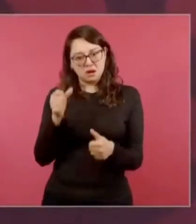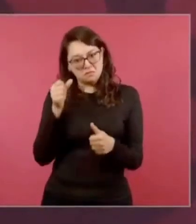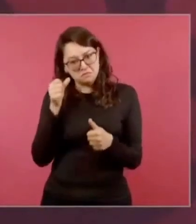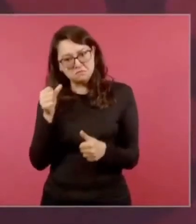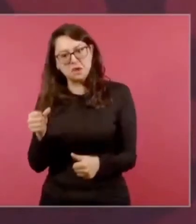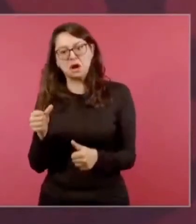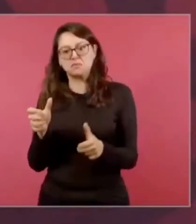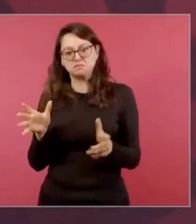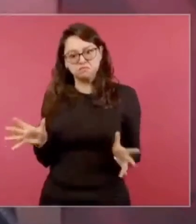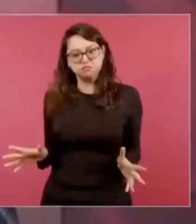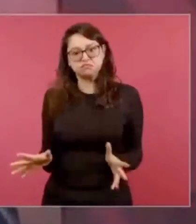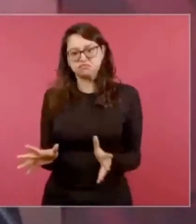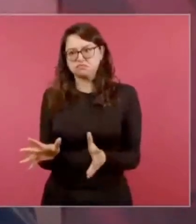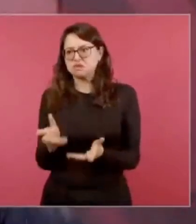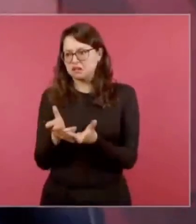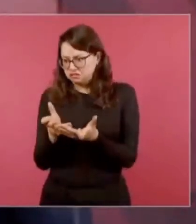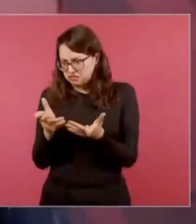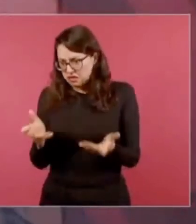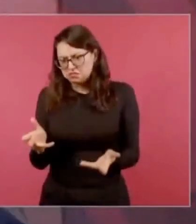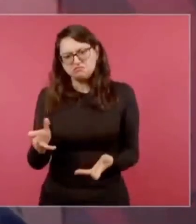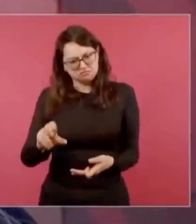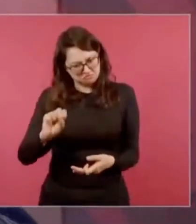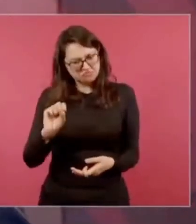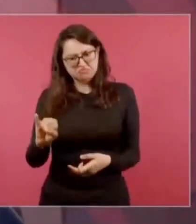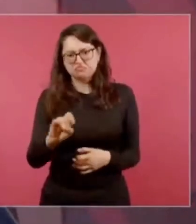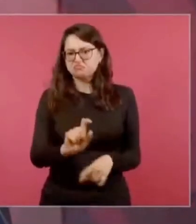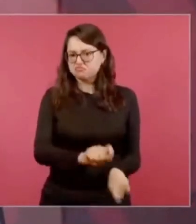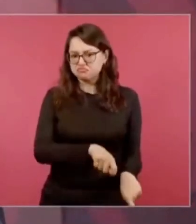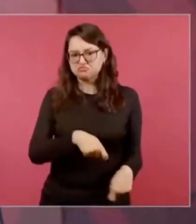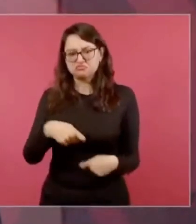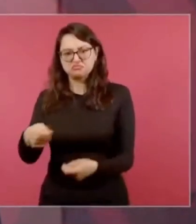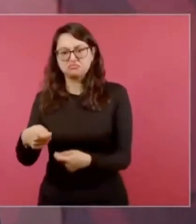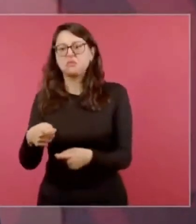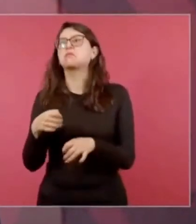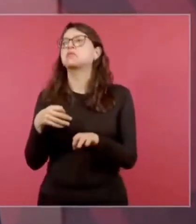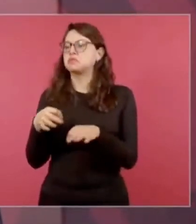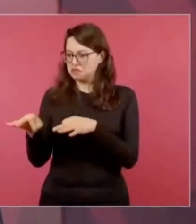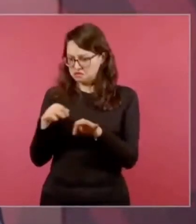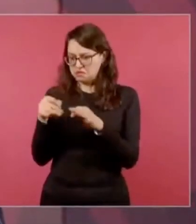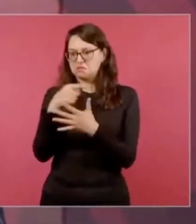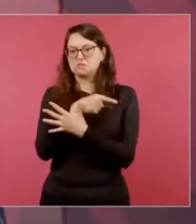Y por eso entrega la tierra a los campesinos y por eso apoya a los trabajadores.